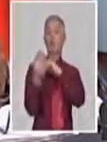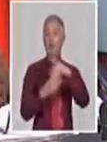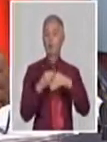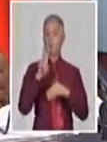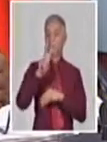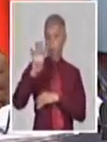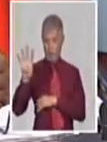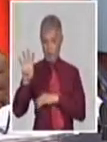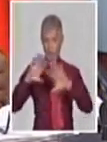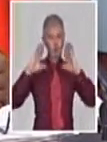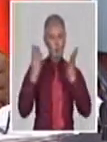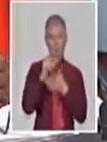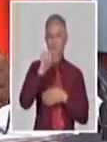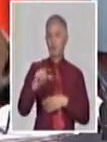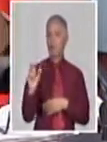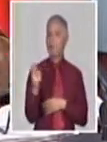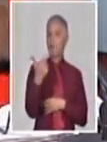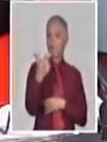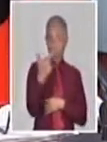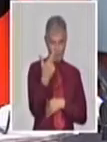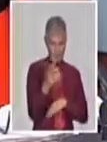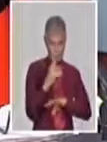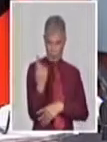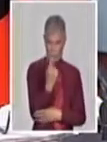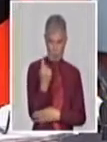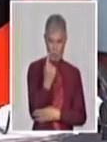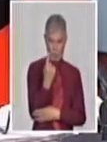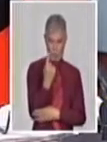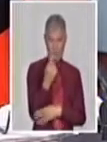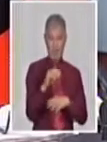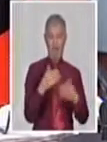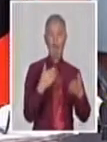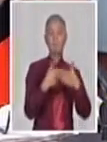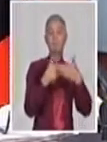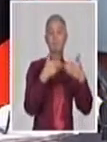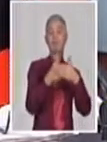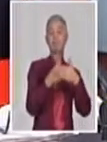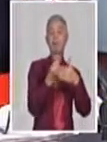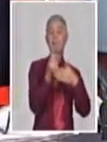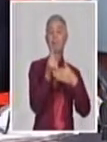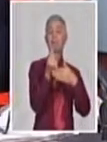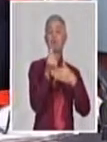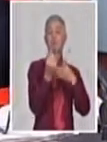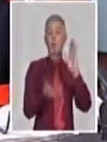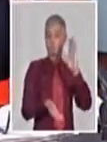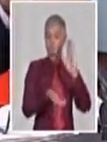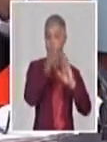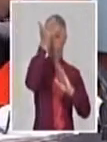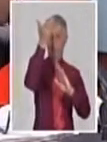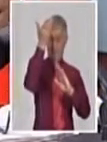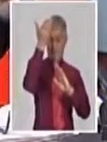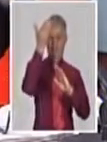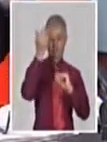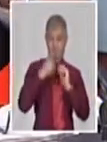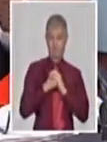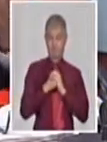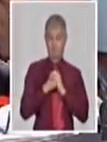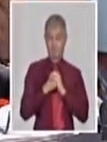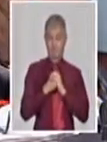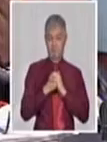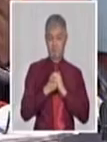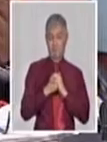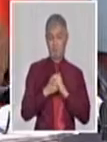y un solo tipo cambio suben los precios empresariales como efecto de la devaluación y de la